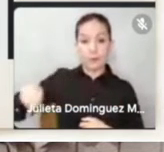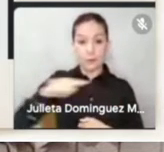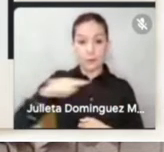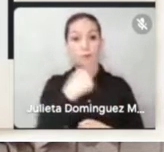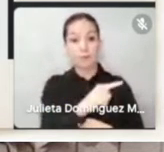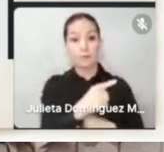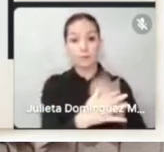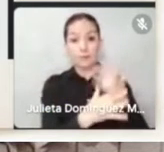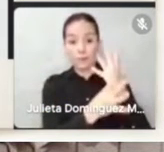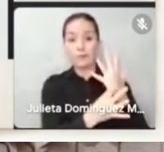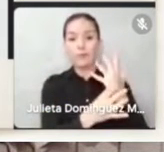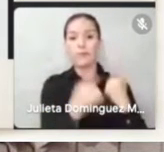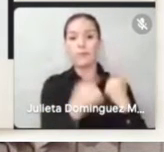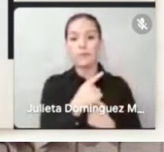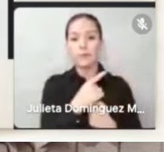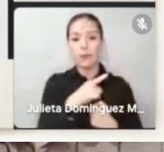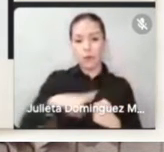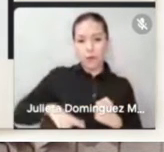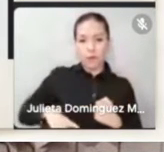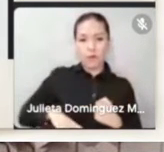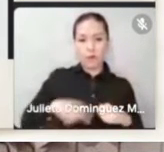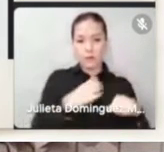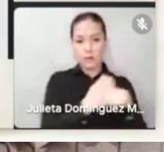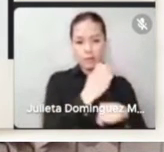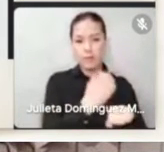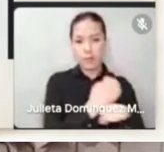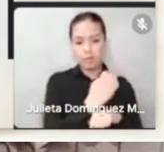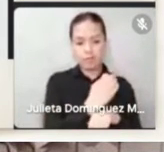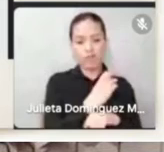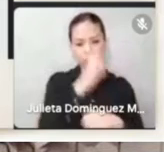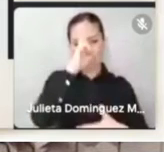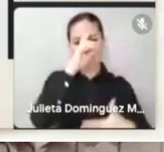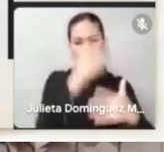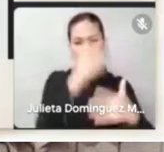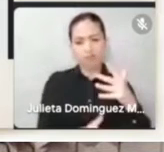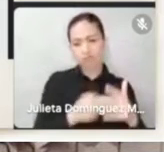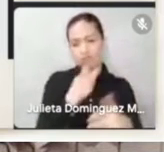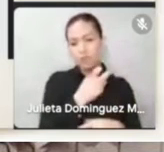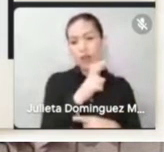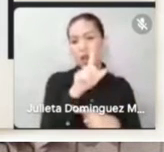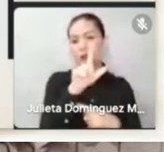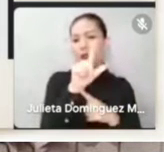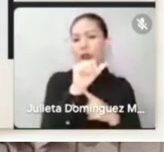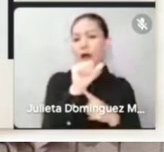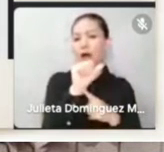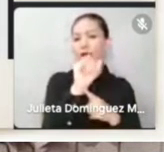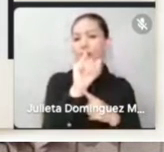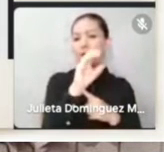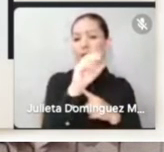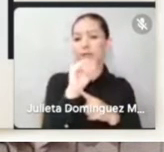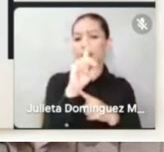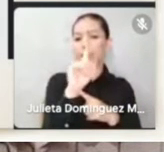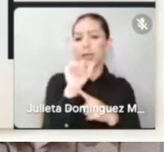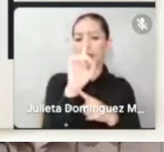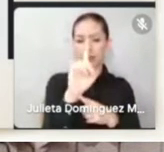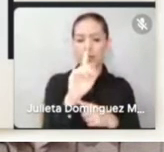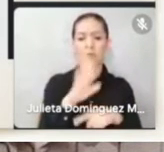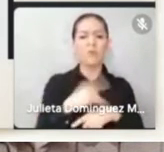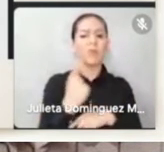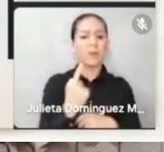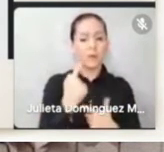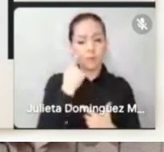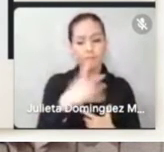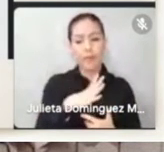de la gubernatura del estado se violó el principio constitucional de laicidad, toda vez que, según su dicho, existieron